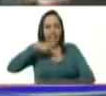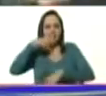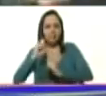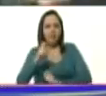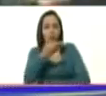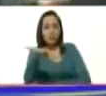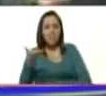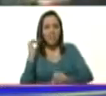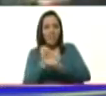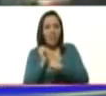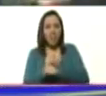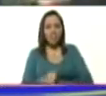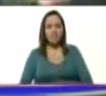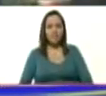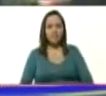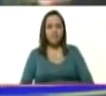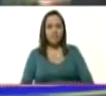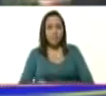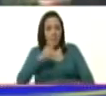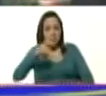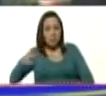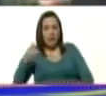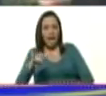le tienen envidia a Venezuela.